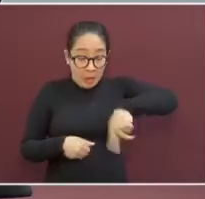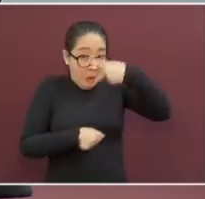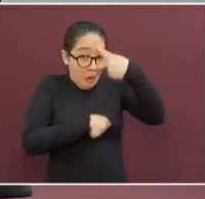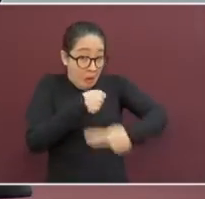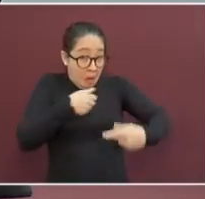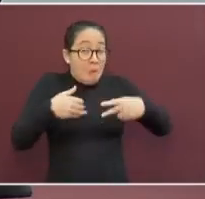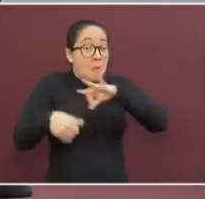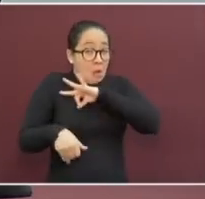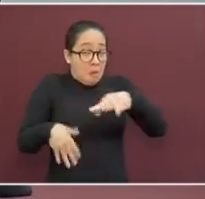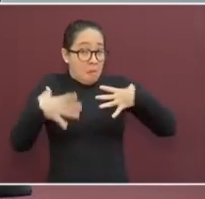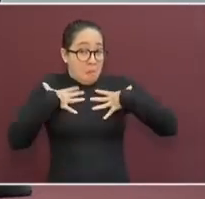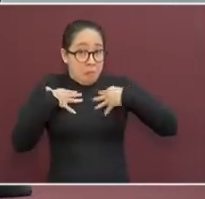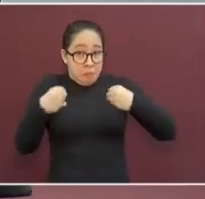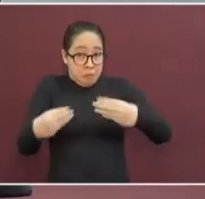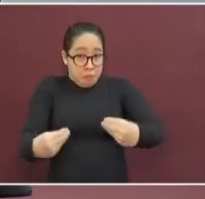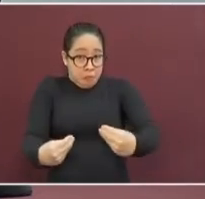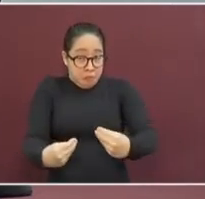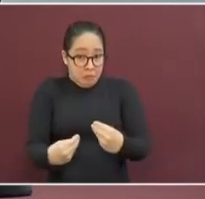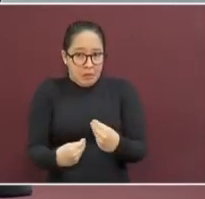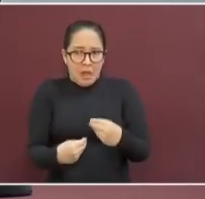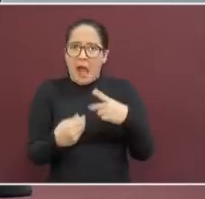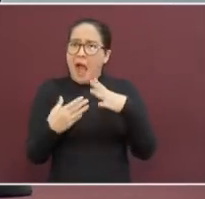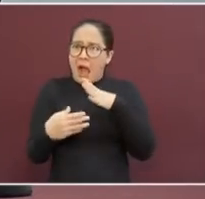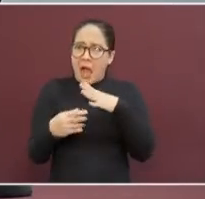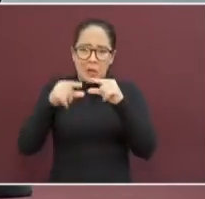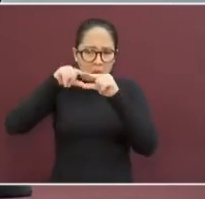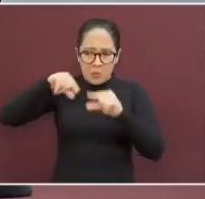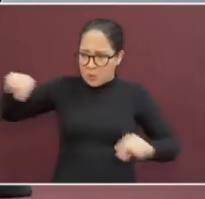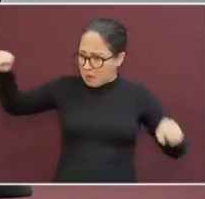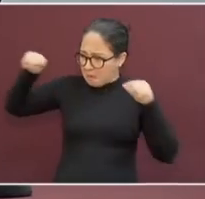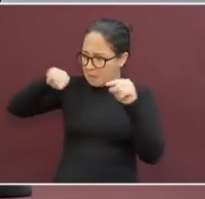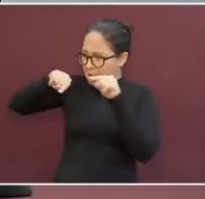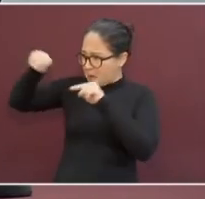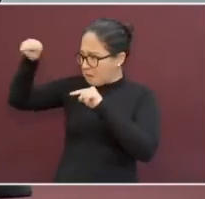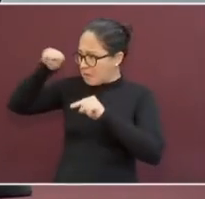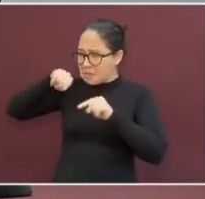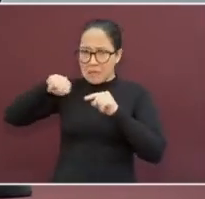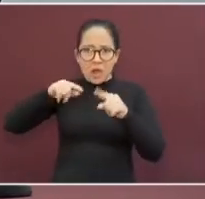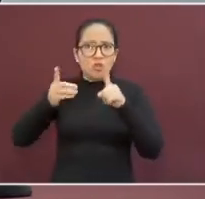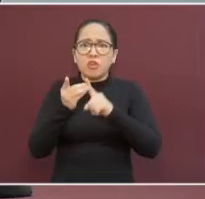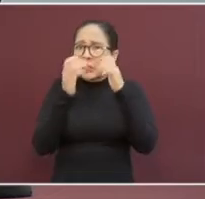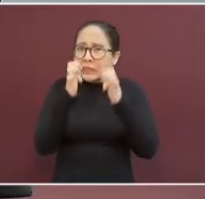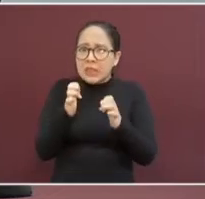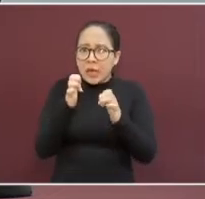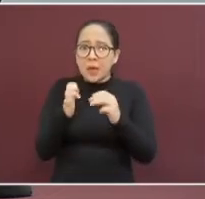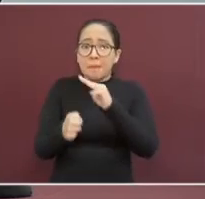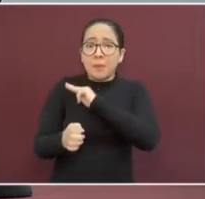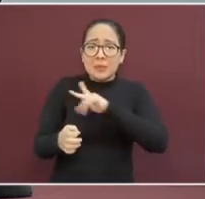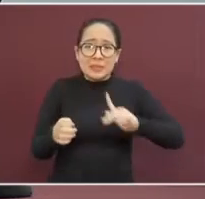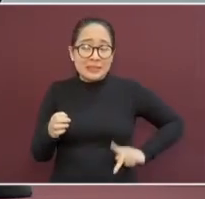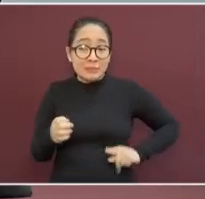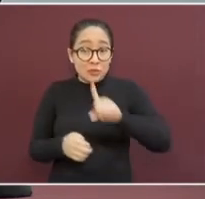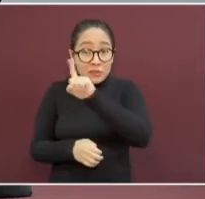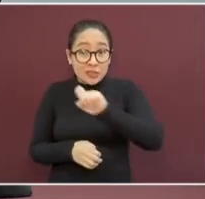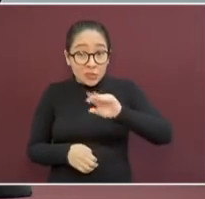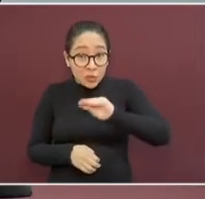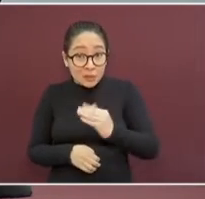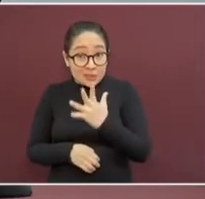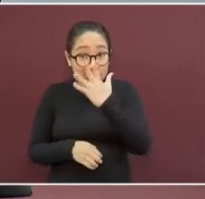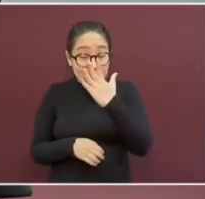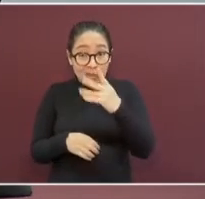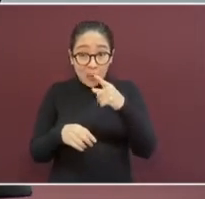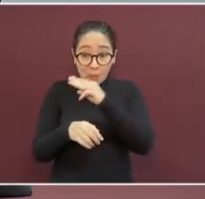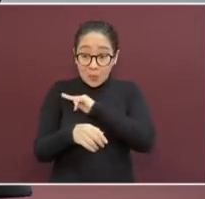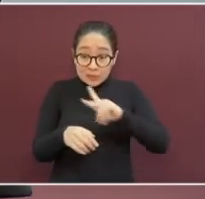de contagio y que están dispersos en 195 municipios veracruzanos deben